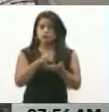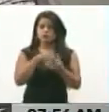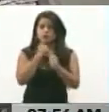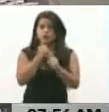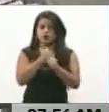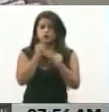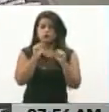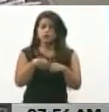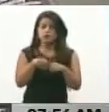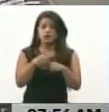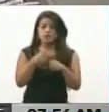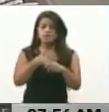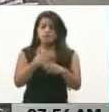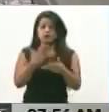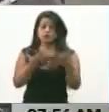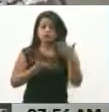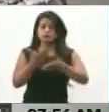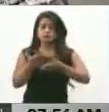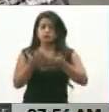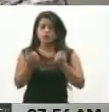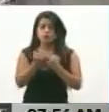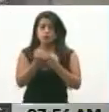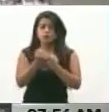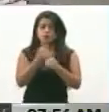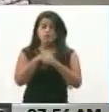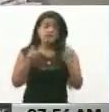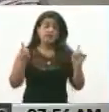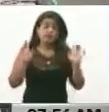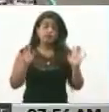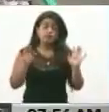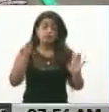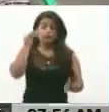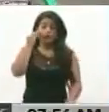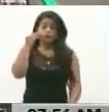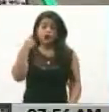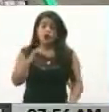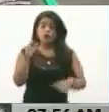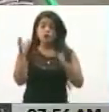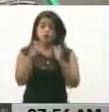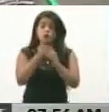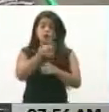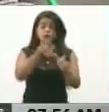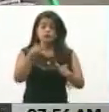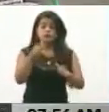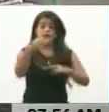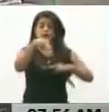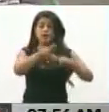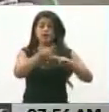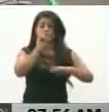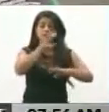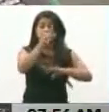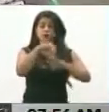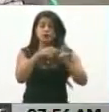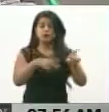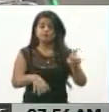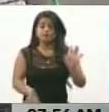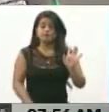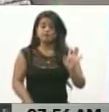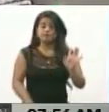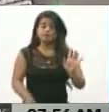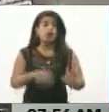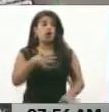trabajan, ellos ponen su granito de arena, pero más allá de eso, hay un grupo de personas sentados en la Asamblea Nacional que